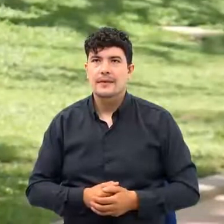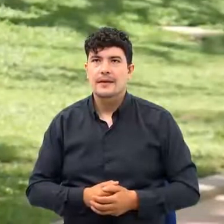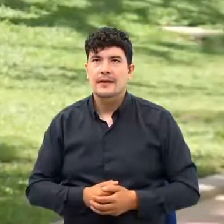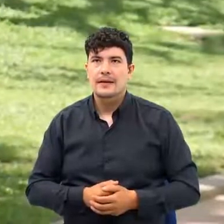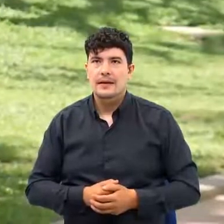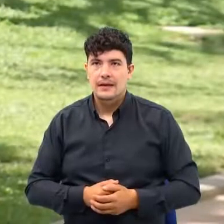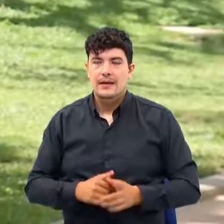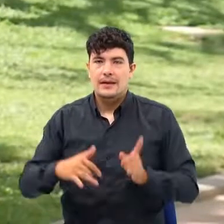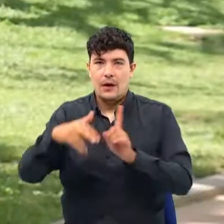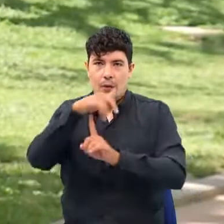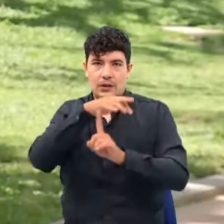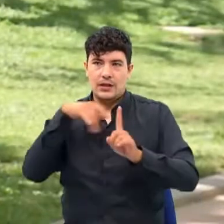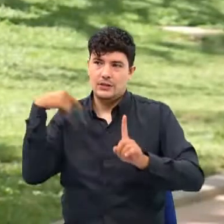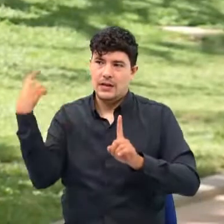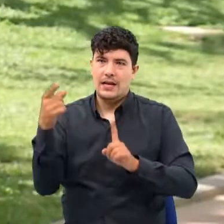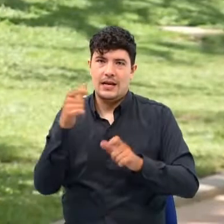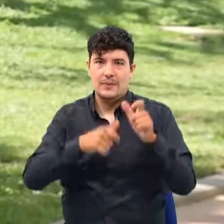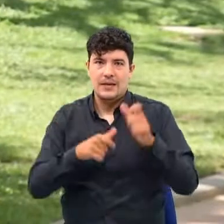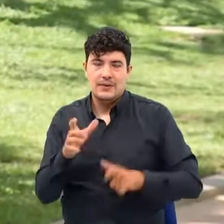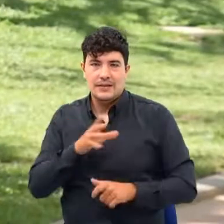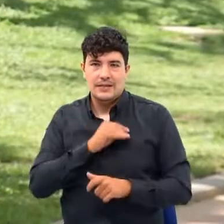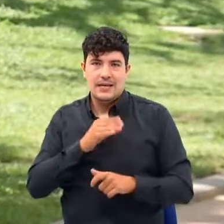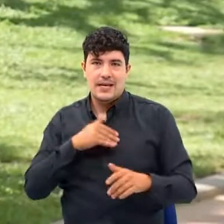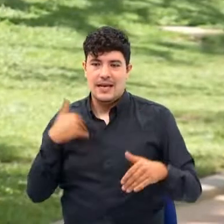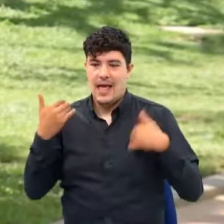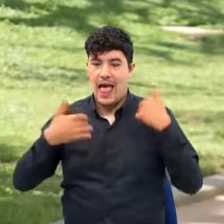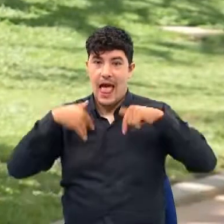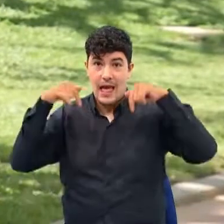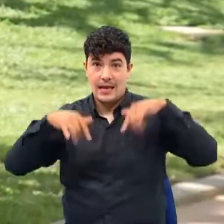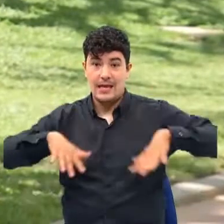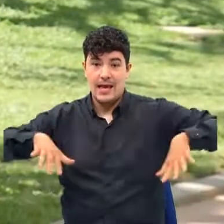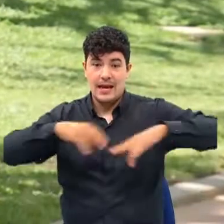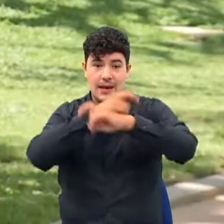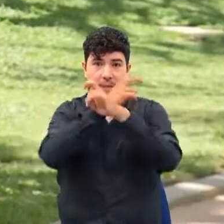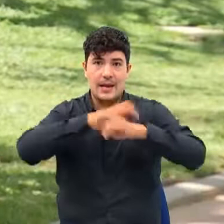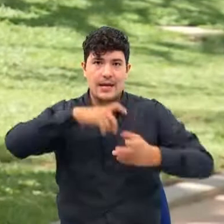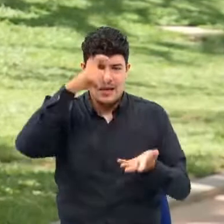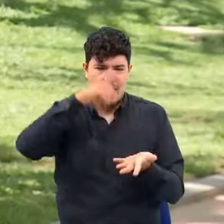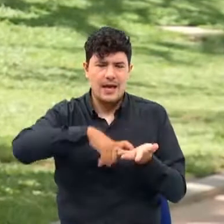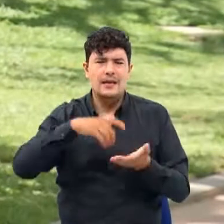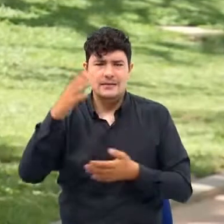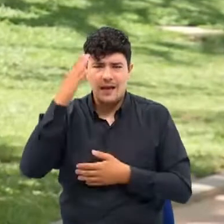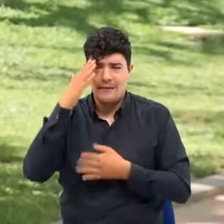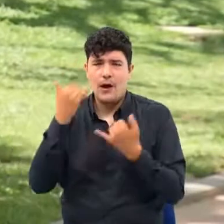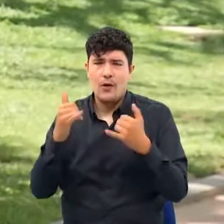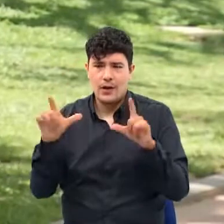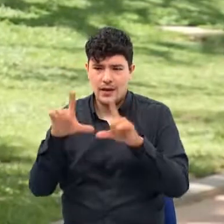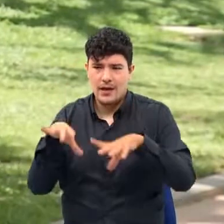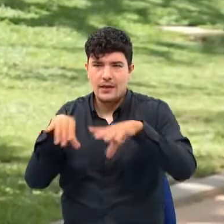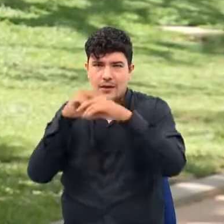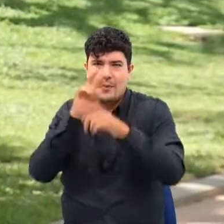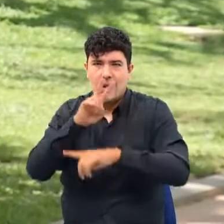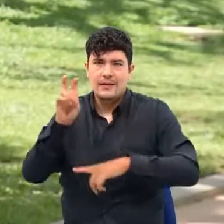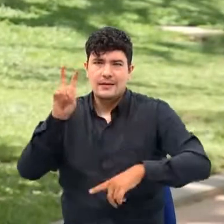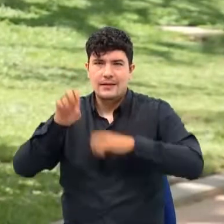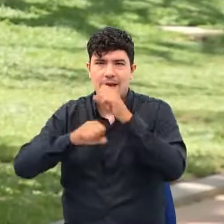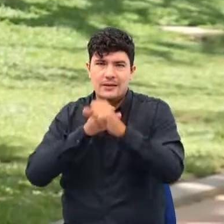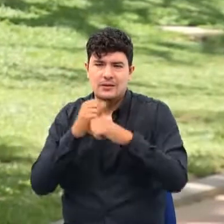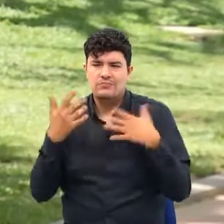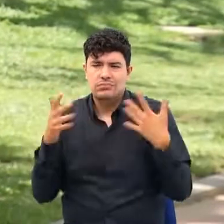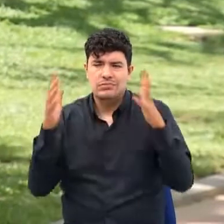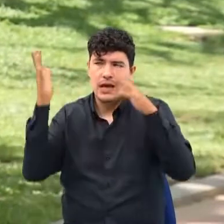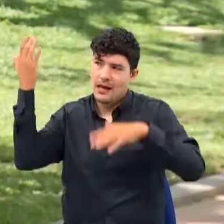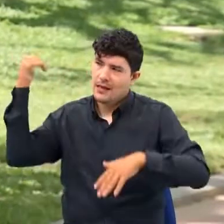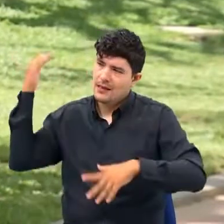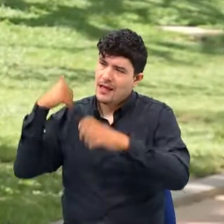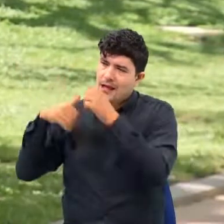Diana, el panorama es de felicidad. Nosotros seguimos aquí en el Parque San Pío y la gente sabe que hoy el Canal TRO está de cumpleaños, que hoy hace 27